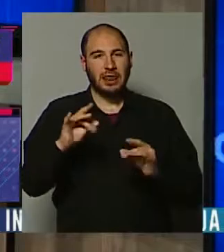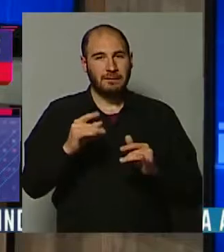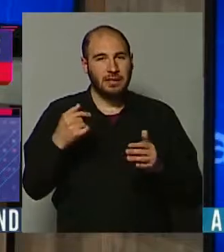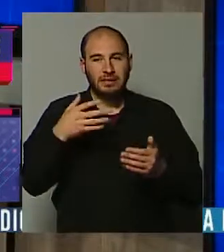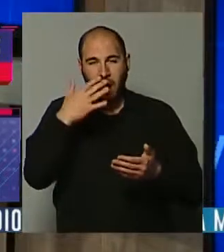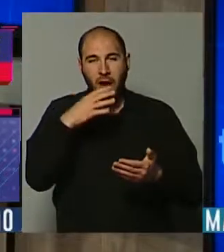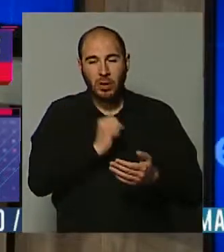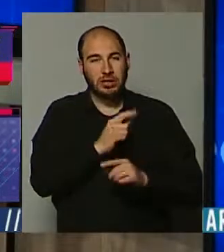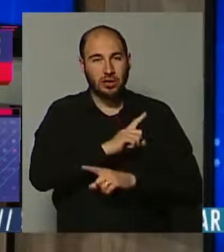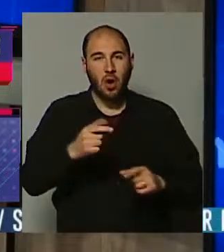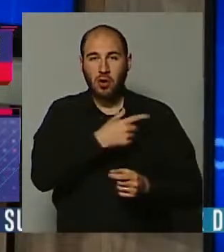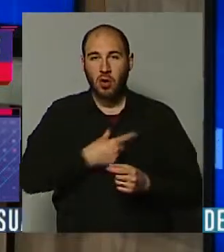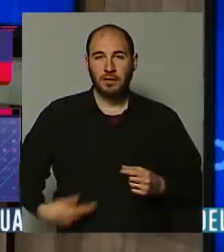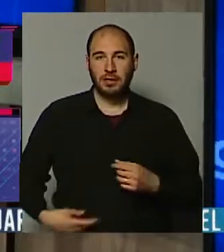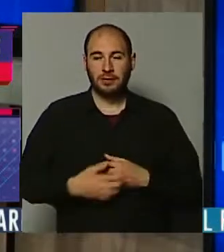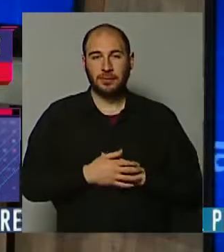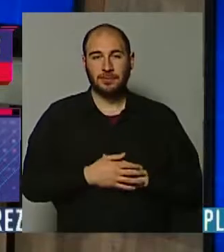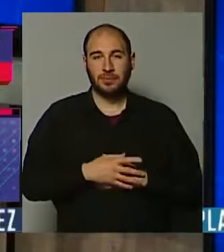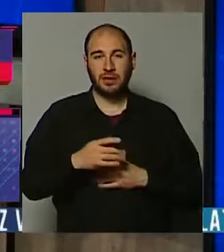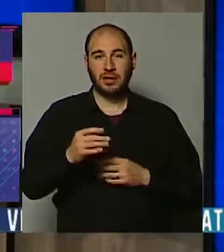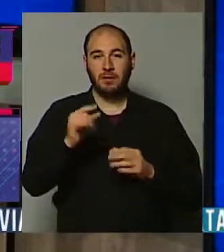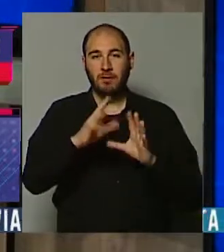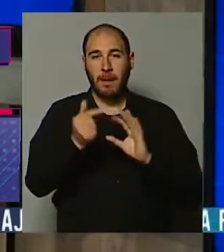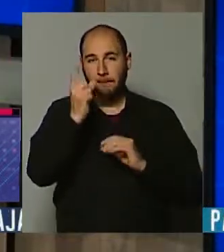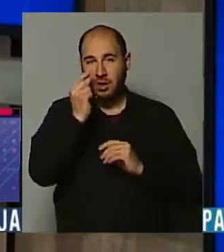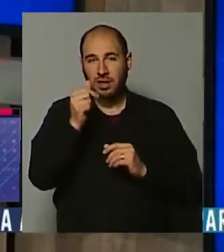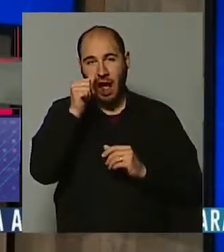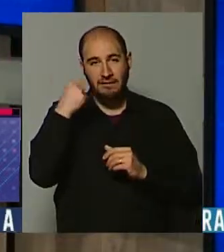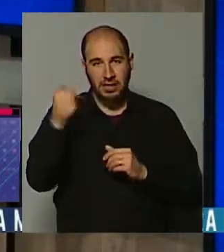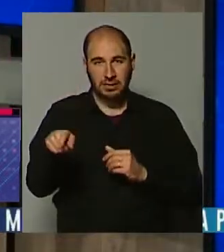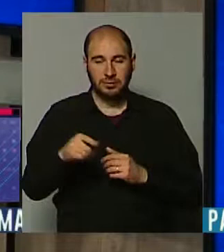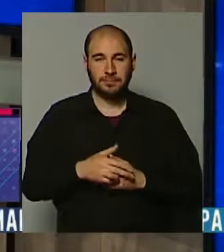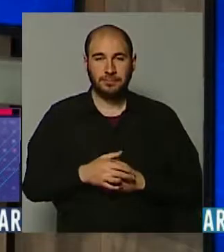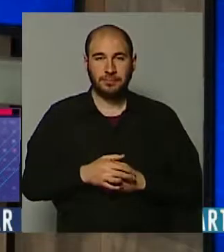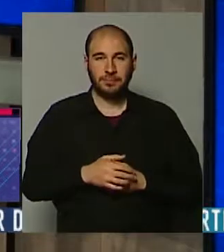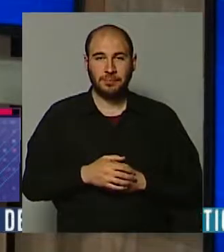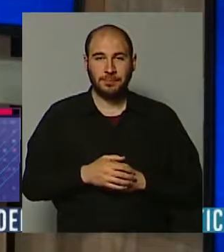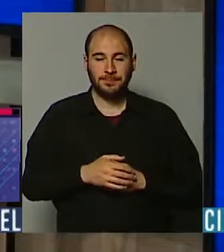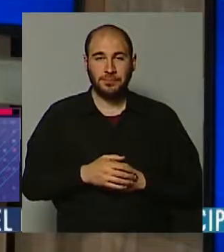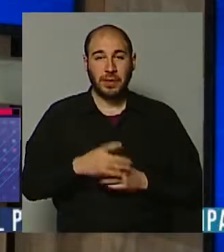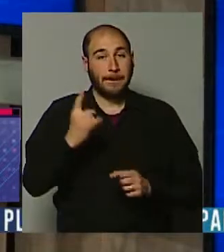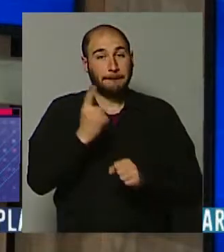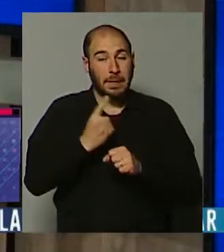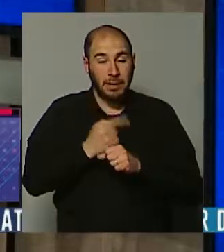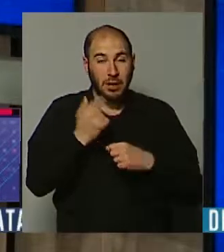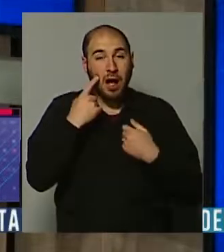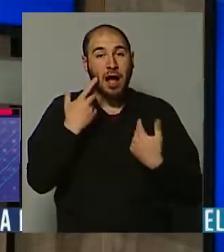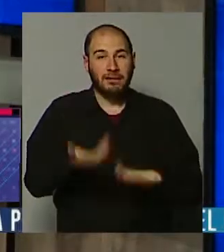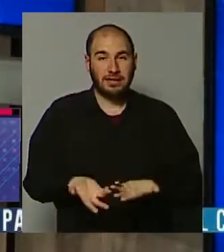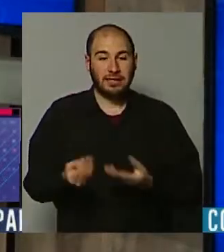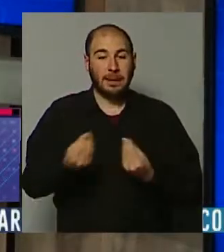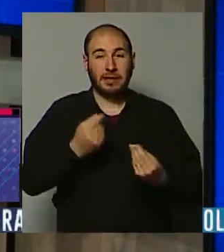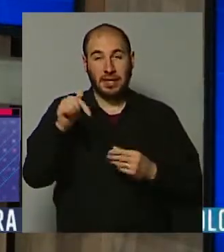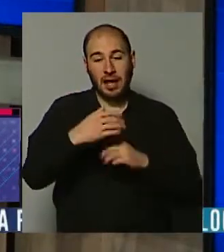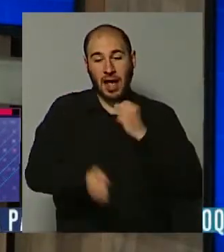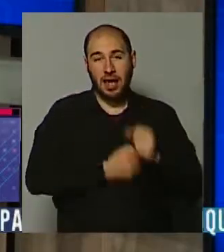menos un gobierno del signo político de Alberto Fernández. Por lo tanto, primero habrá que ver qué es lo que ocurre de